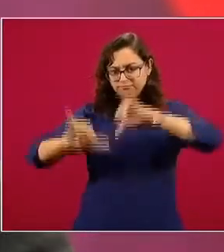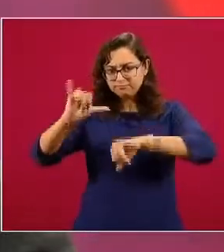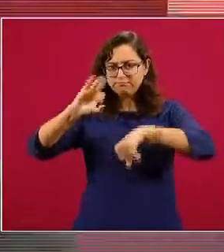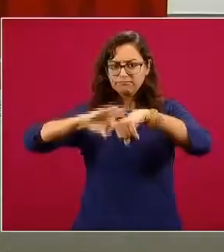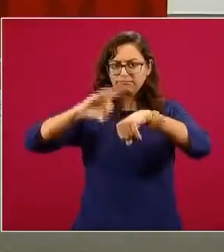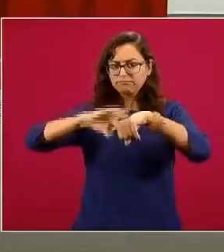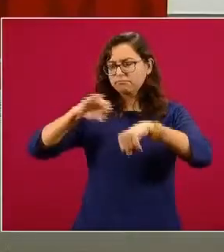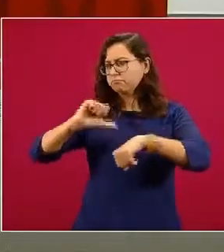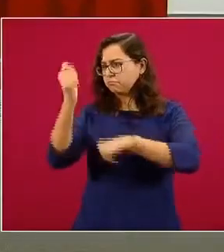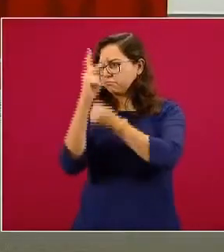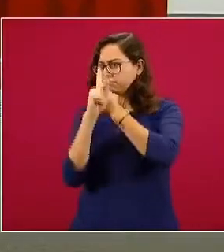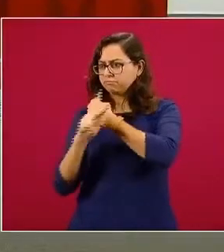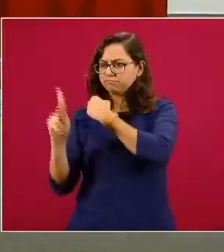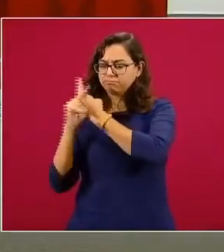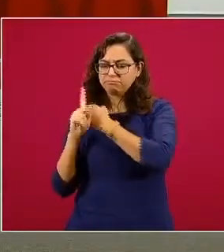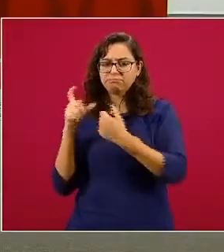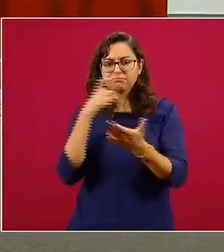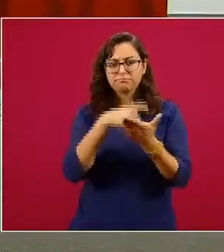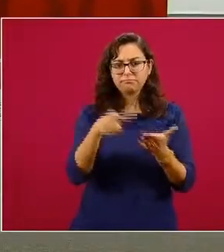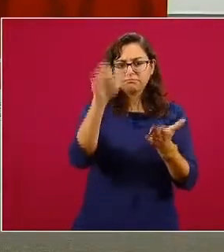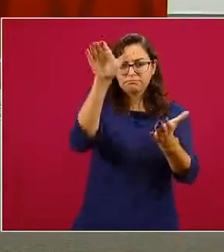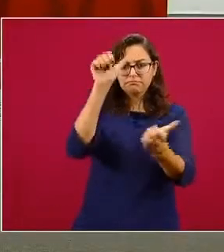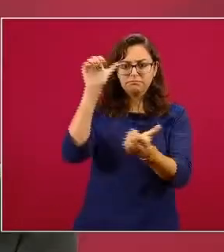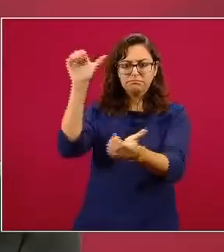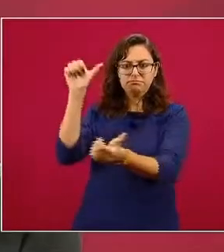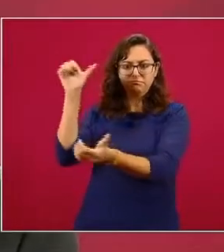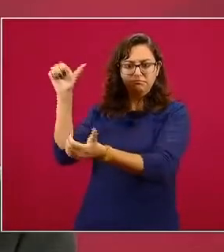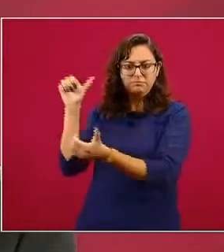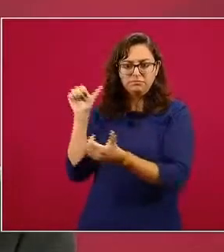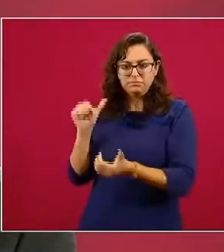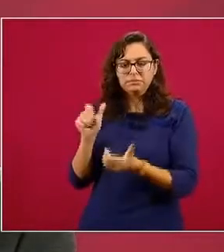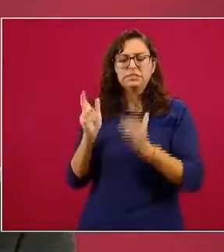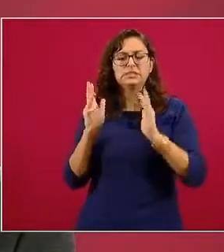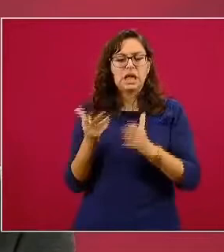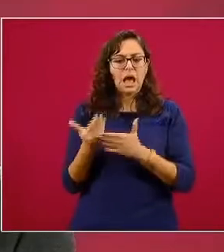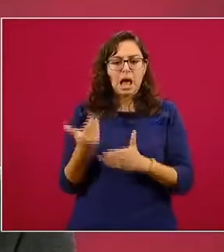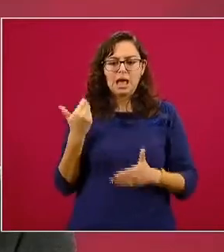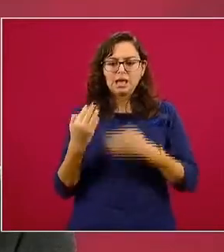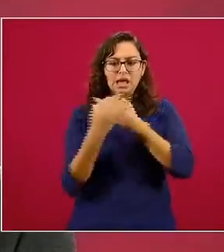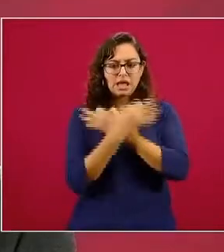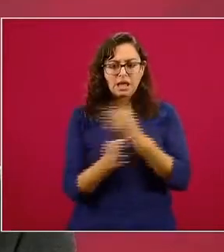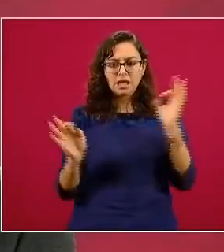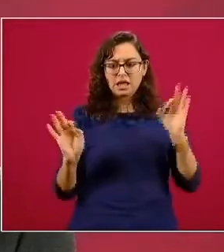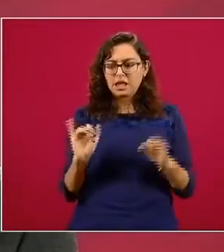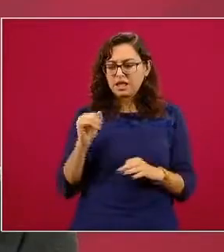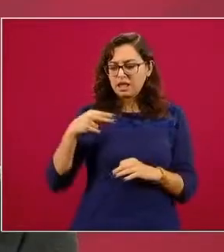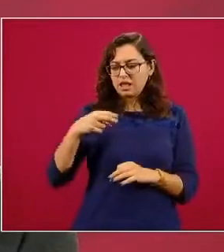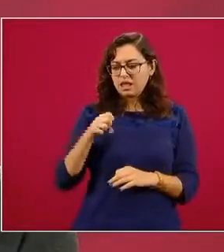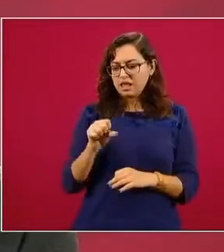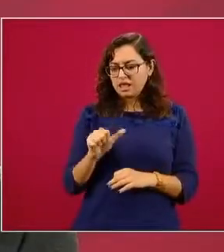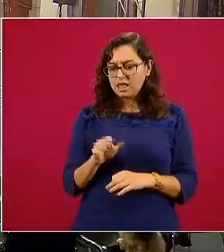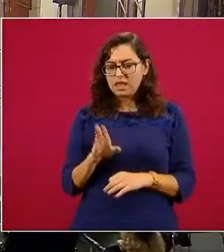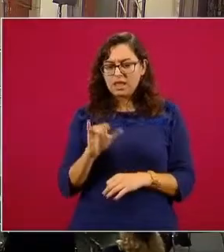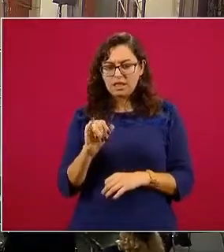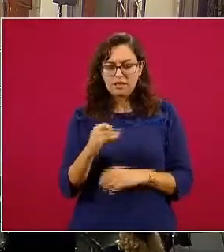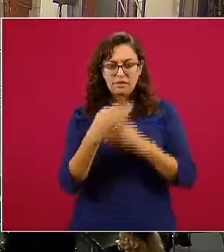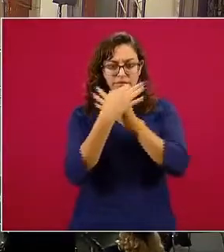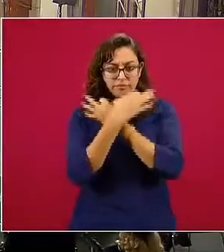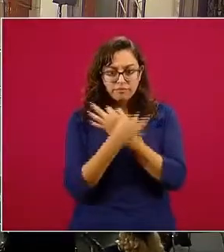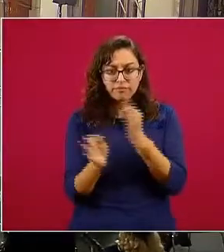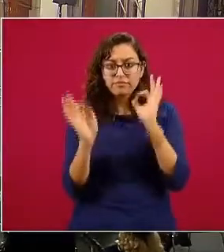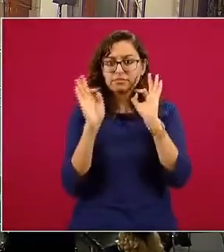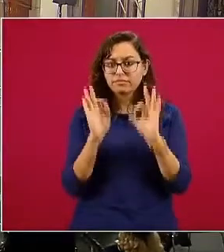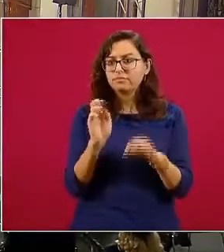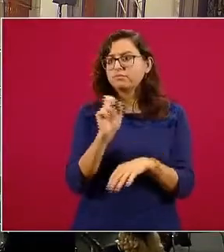varios países. Me parece que se publicó un comunicado por parte del INSABI al respecto de los distintos